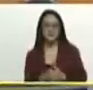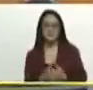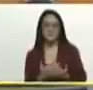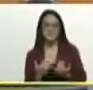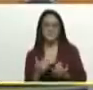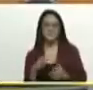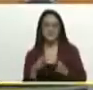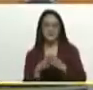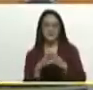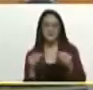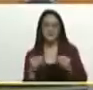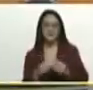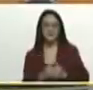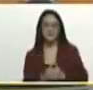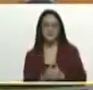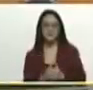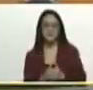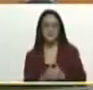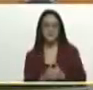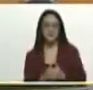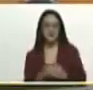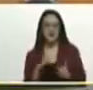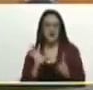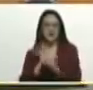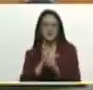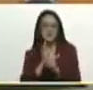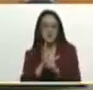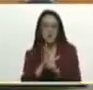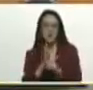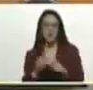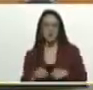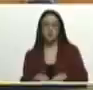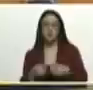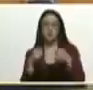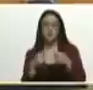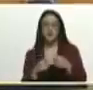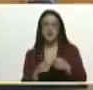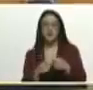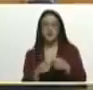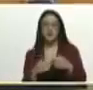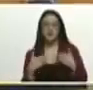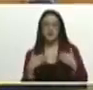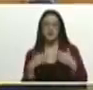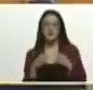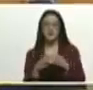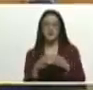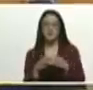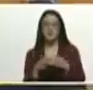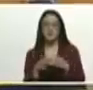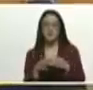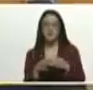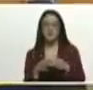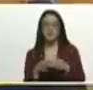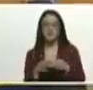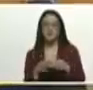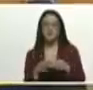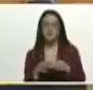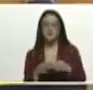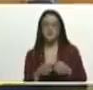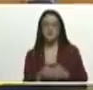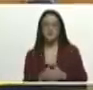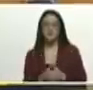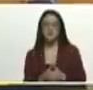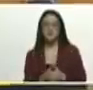que toda esta agresión, toda esta tortura al cuerpo de un país como el